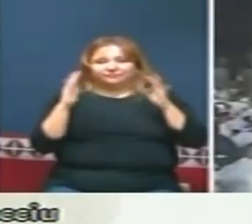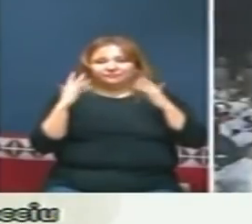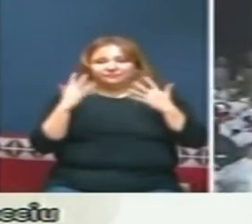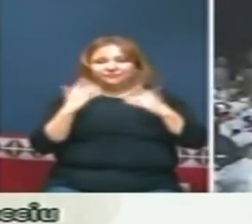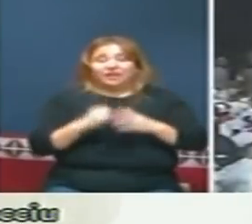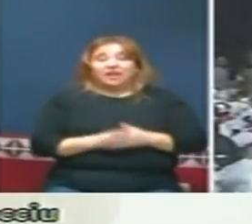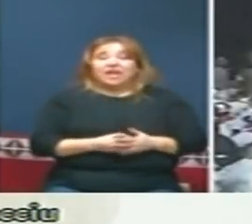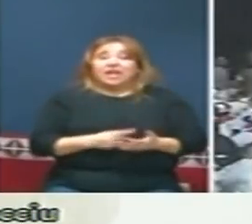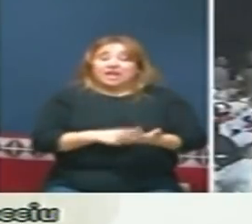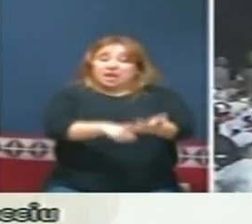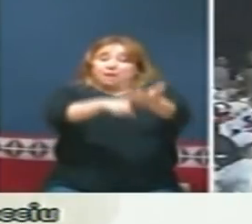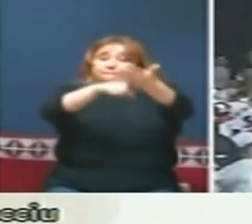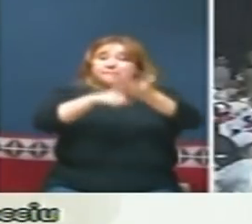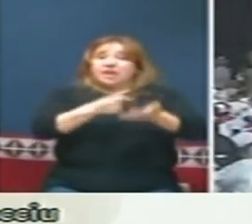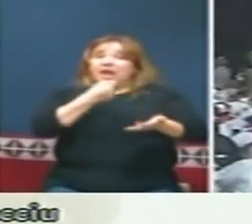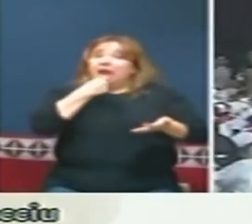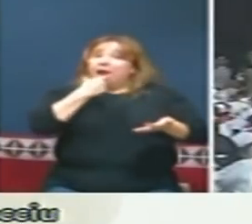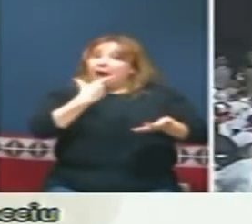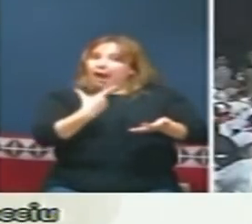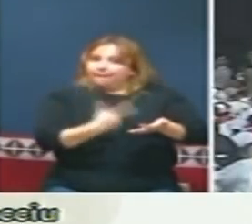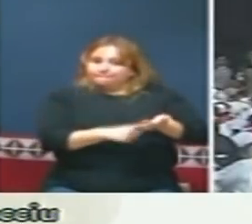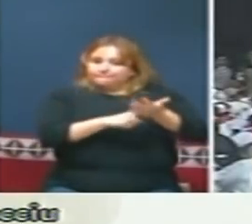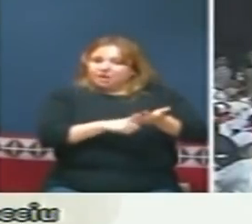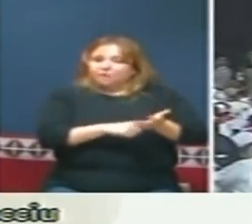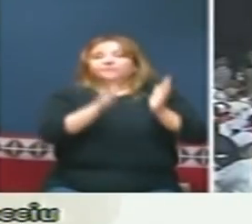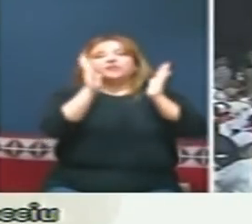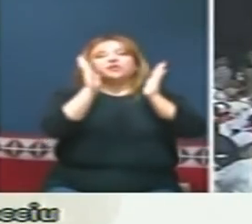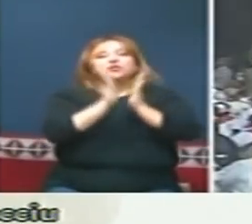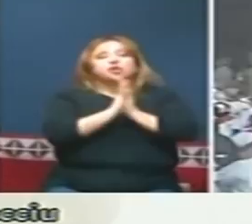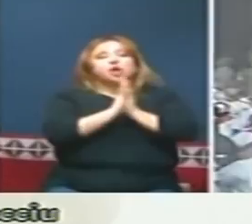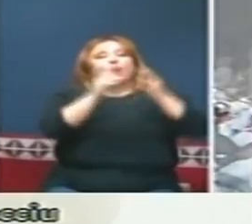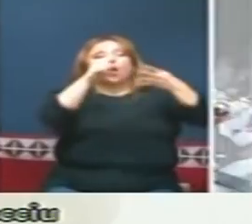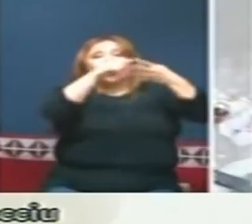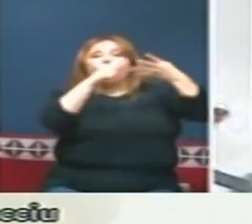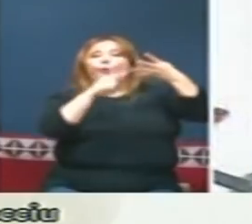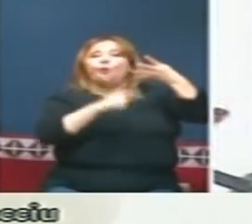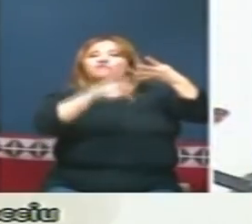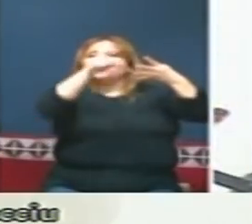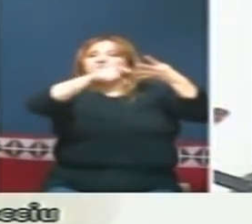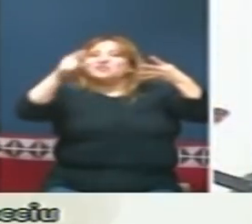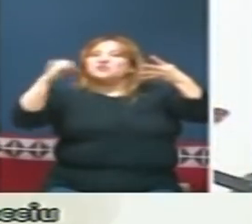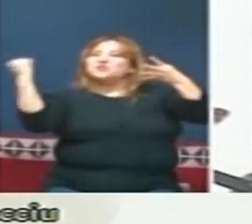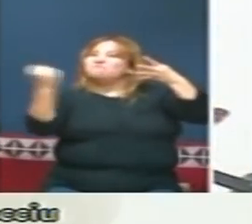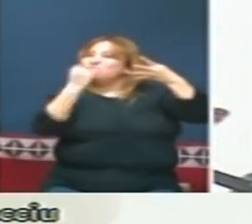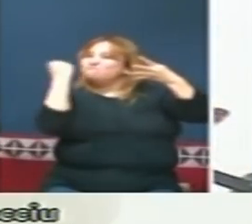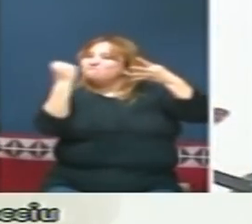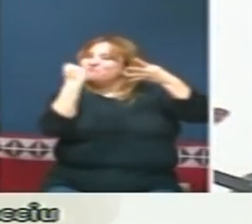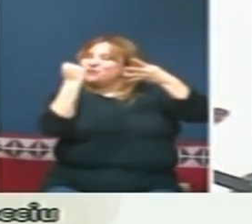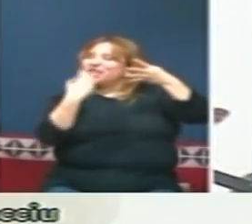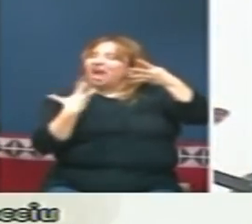El ejemplo y la oración de estos cuatro beatos nos ayuden